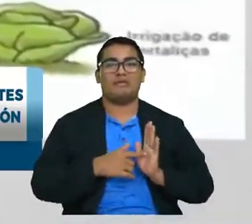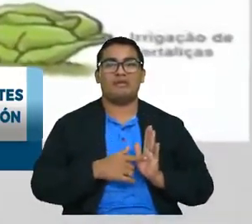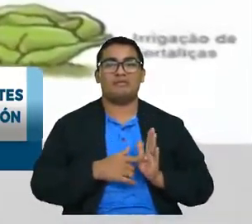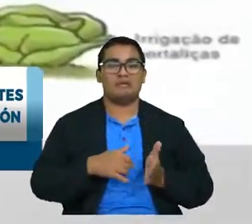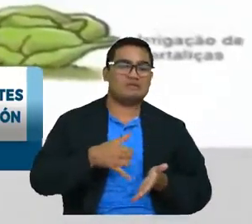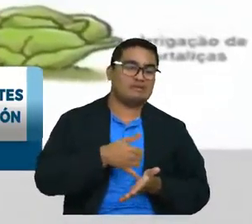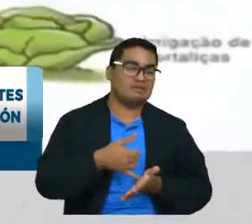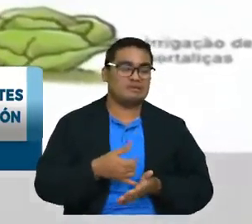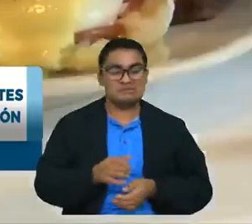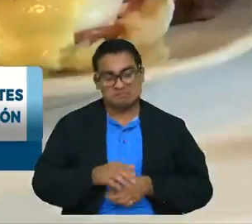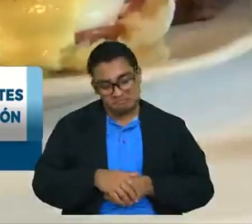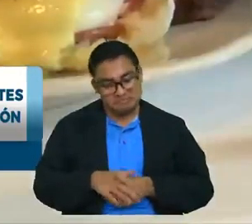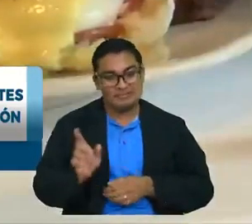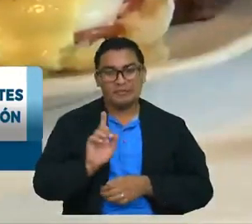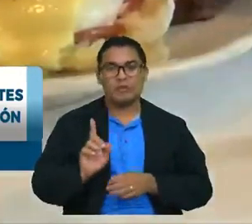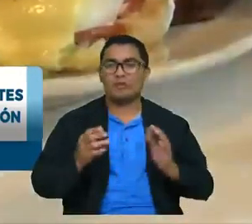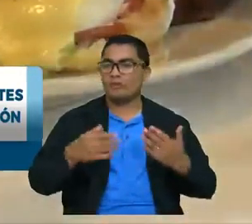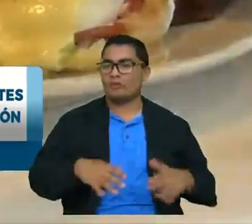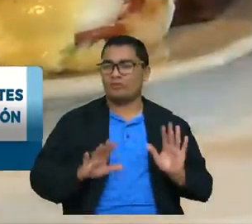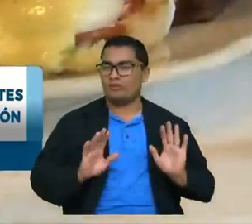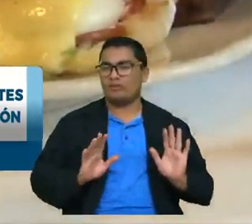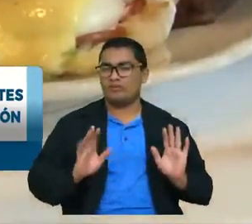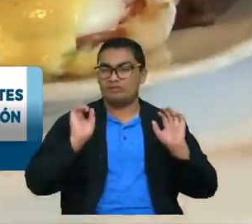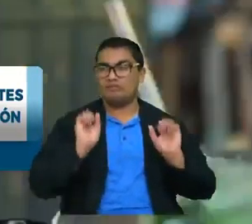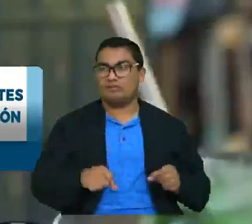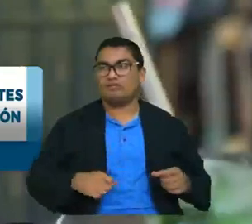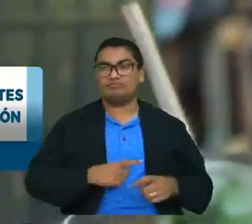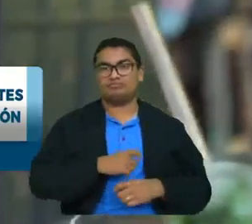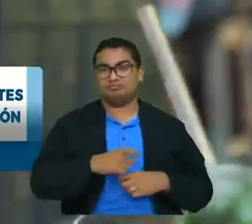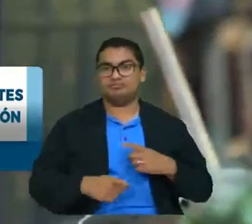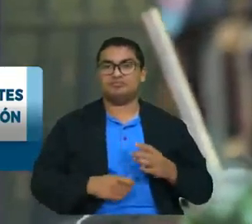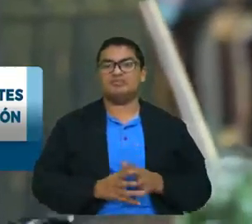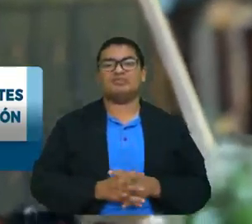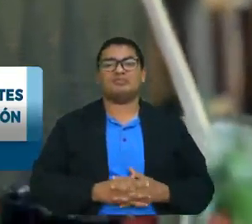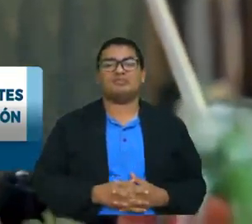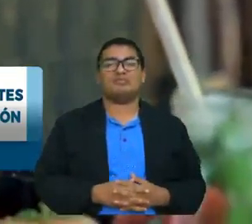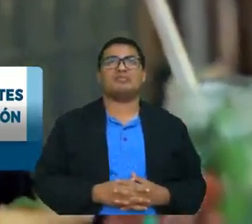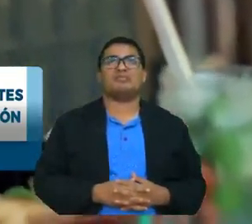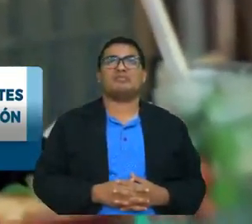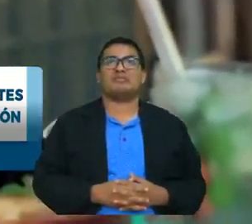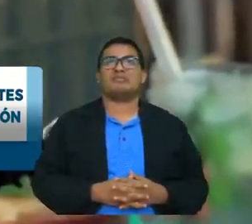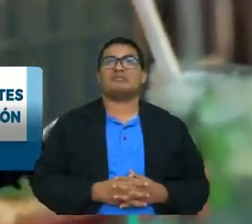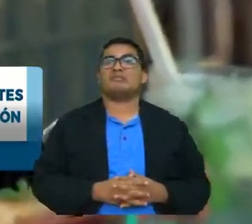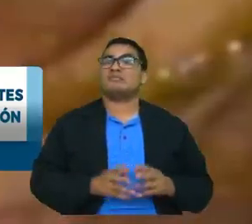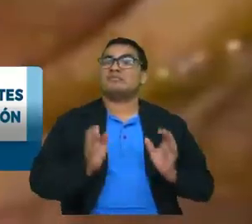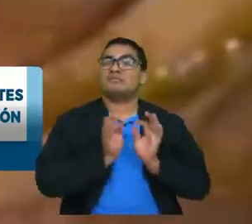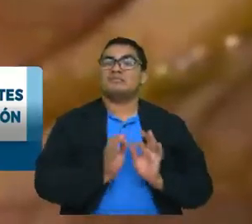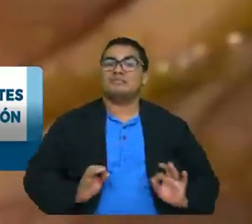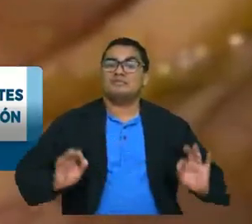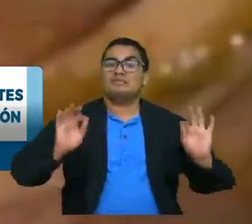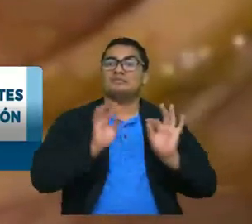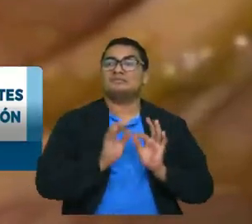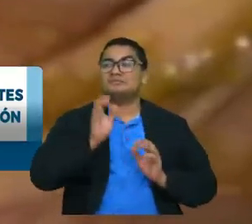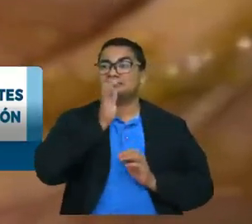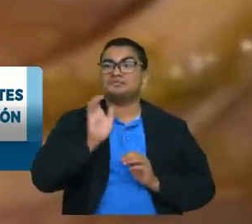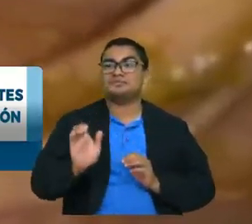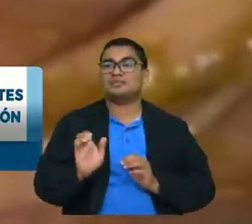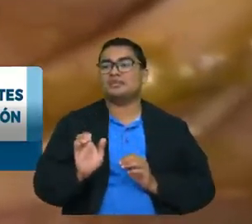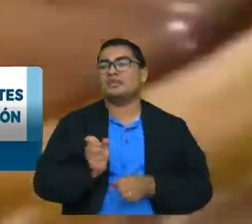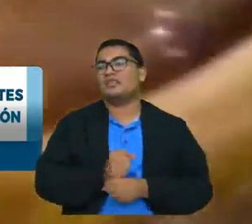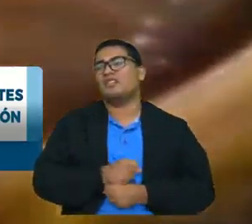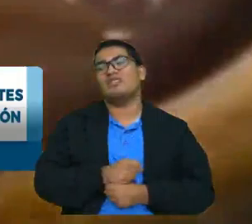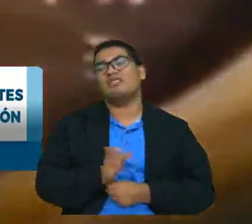decaído, triste. También puede tener parásitos. Sí, el síntoma principal, el niño te dice que no tiene hambre.